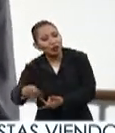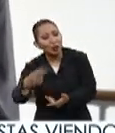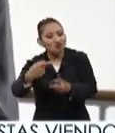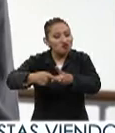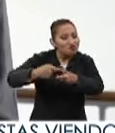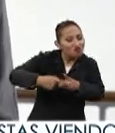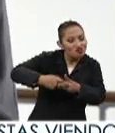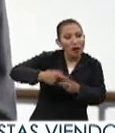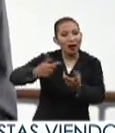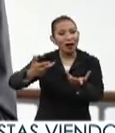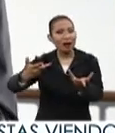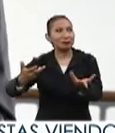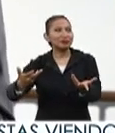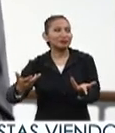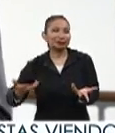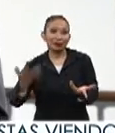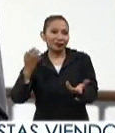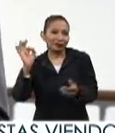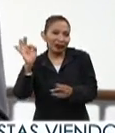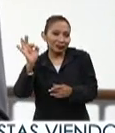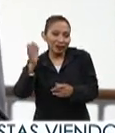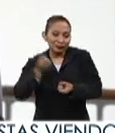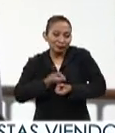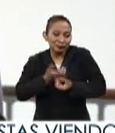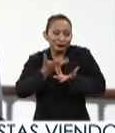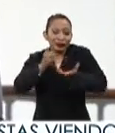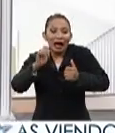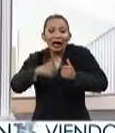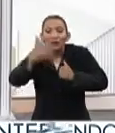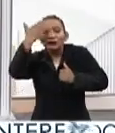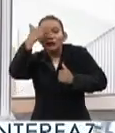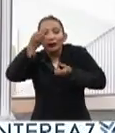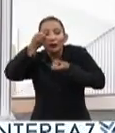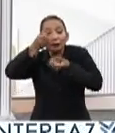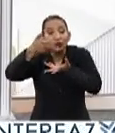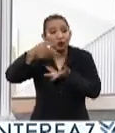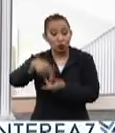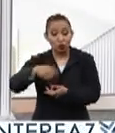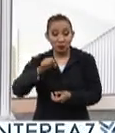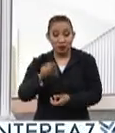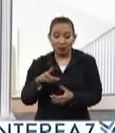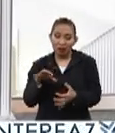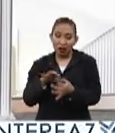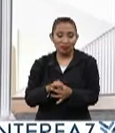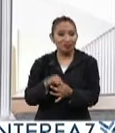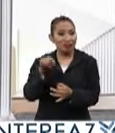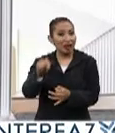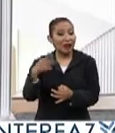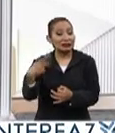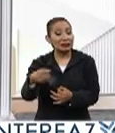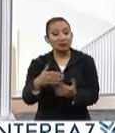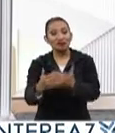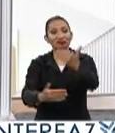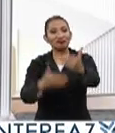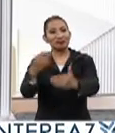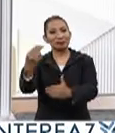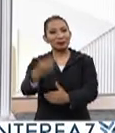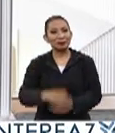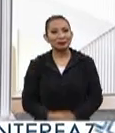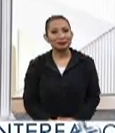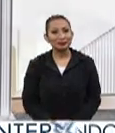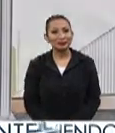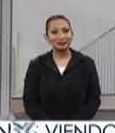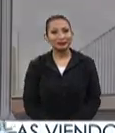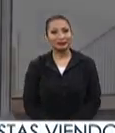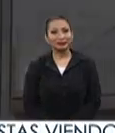operación matemática y a tal vez transmitirle algún saber. Eres parte clave tal vez de ese progreso que se necesite.